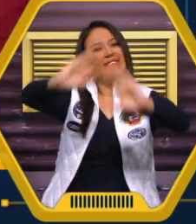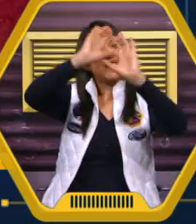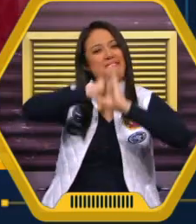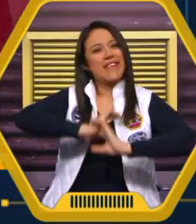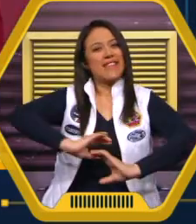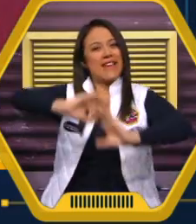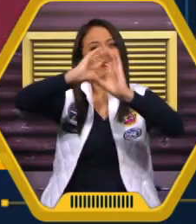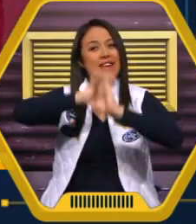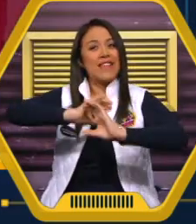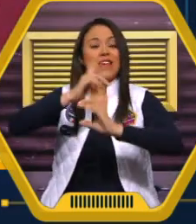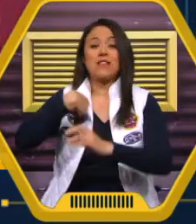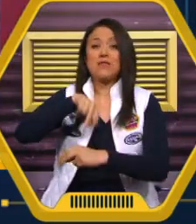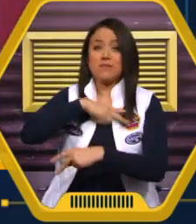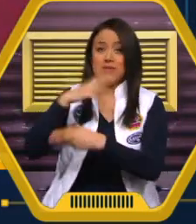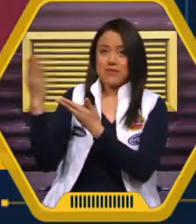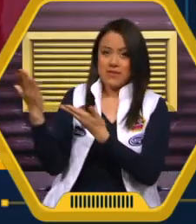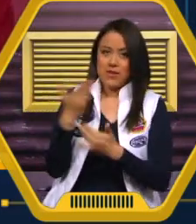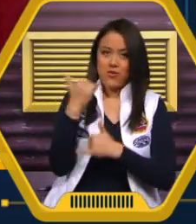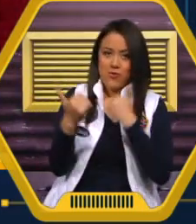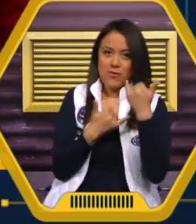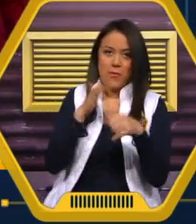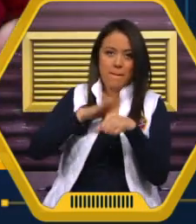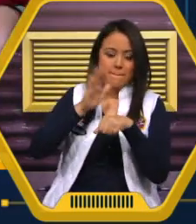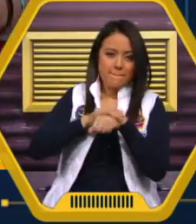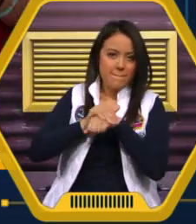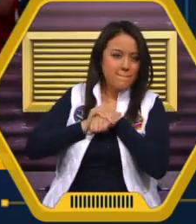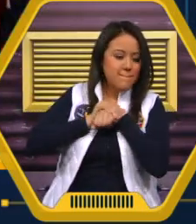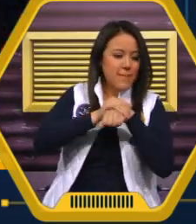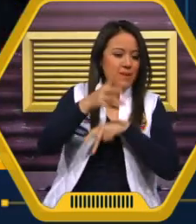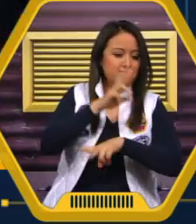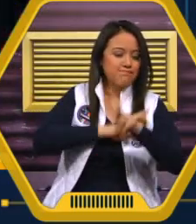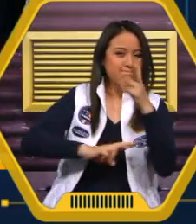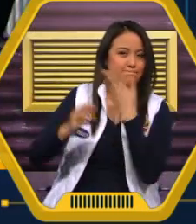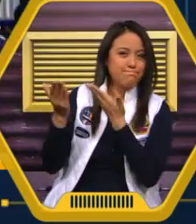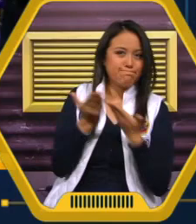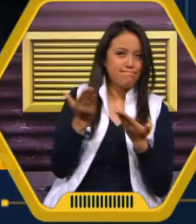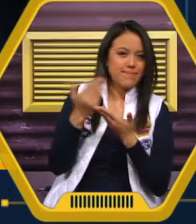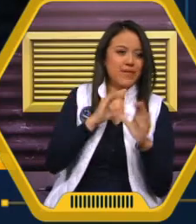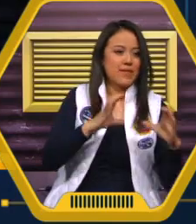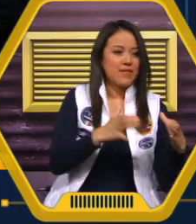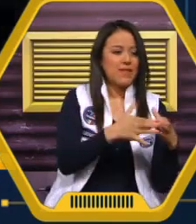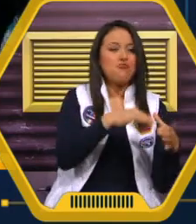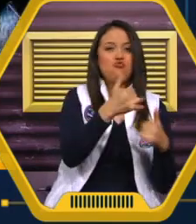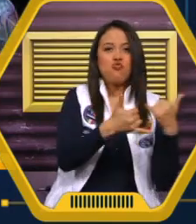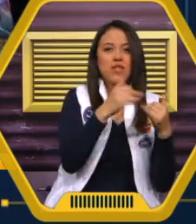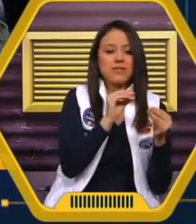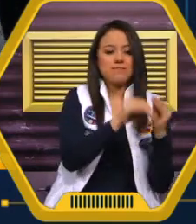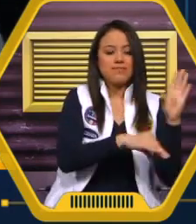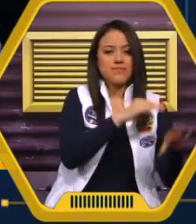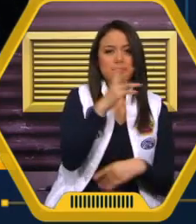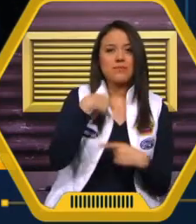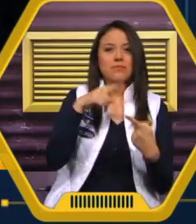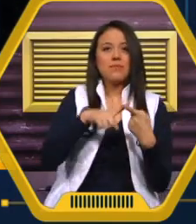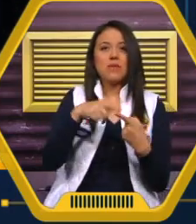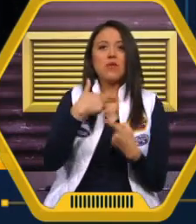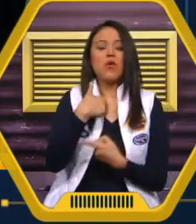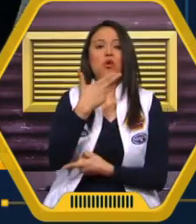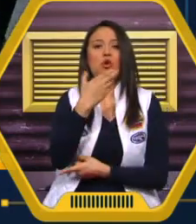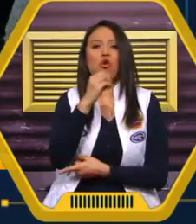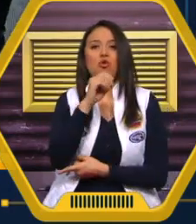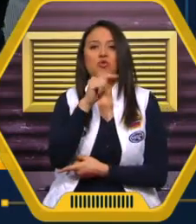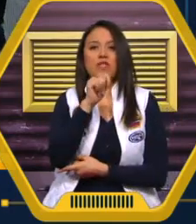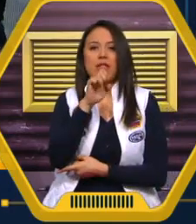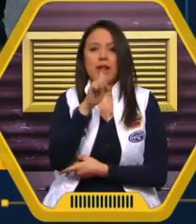bueno, pues nuestros donadores, amigos de Juguetón, siguen llegando aquí al contenedor. Y en esta ocasión tenemos al Hotel Marquis Reforma y me da mucho